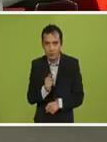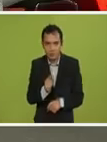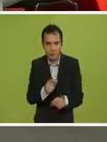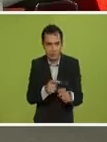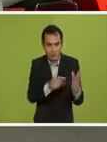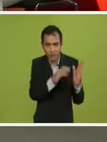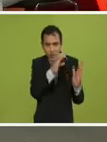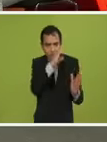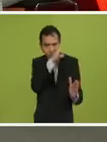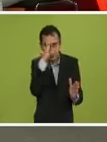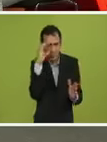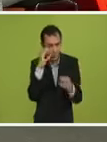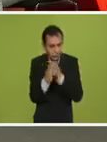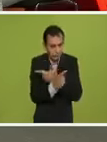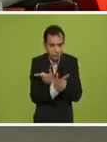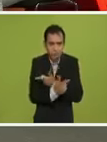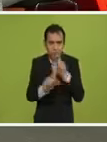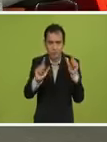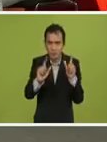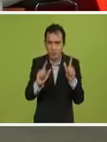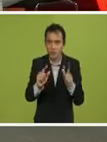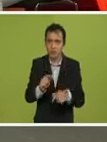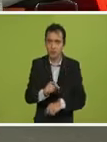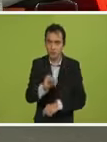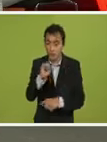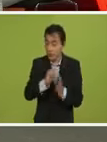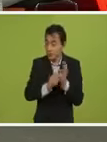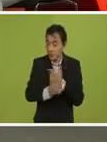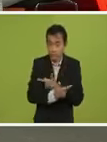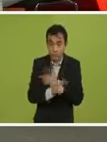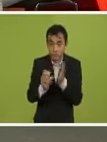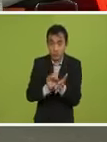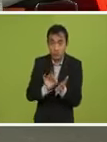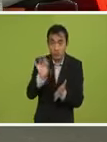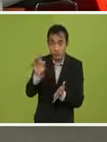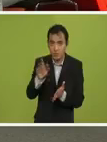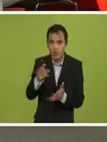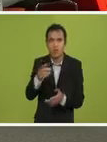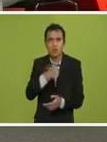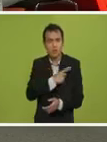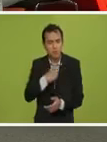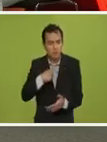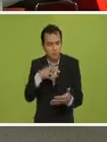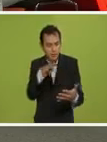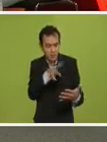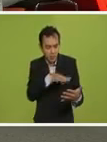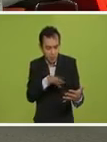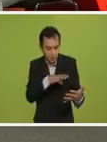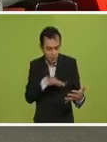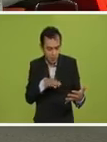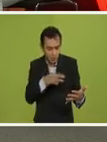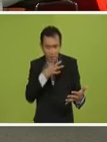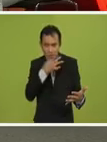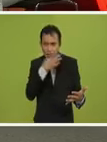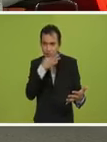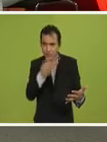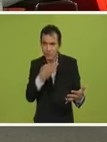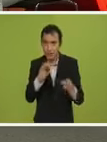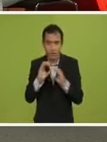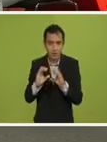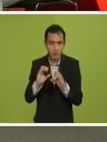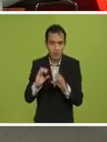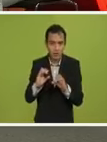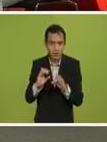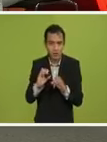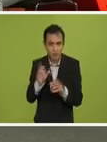acceso público para todo mundo. Sí. Lo que deberíamos hacer es leer los avisos de privacidad. Cuando creamos una